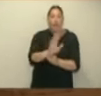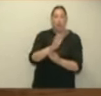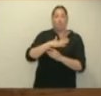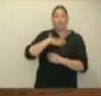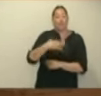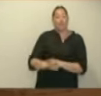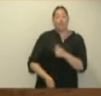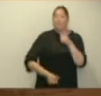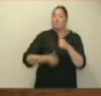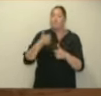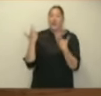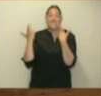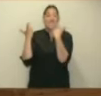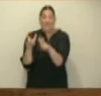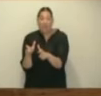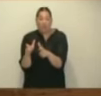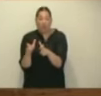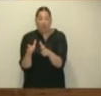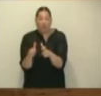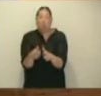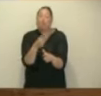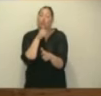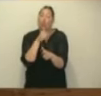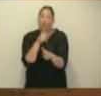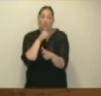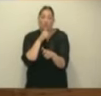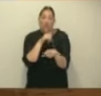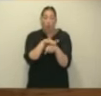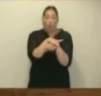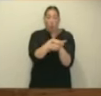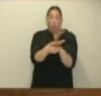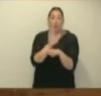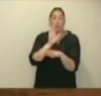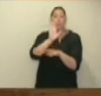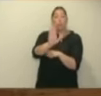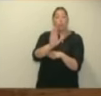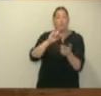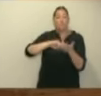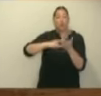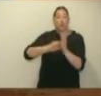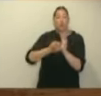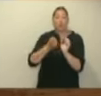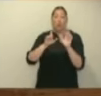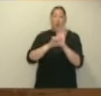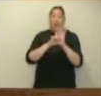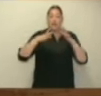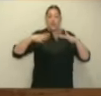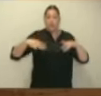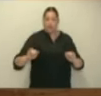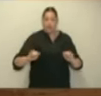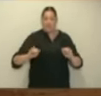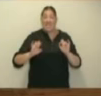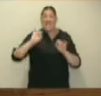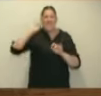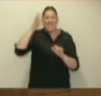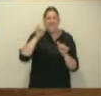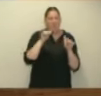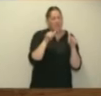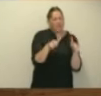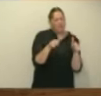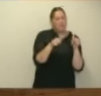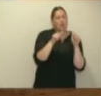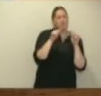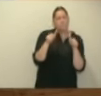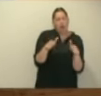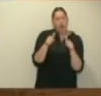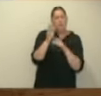ha entrado ningún proyecto de ley por parte del Gobierno. Si todas las iniciativas que he señalado hasta el momento vienen a demostrar